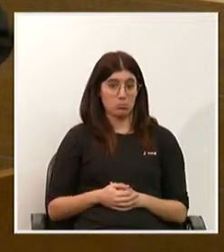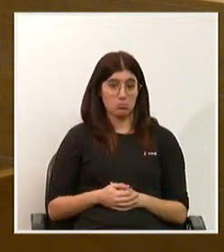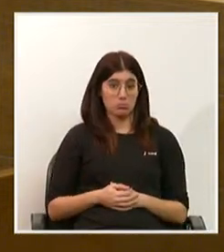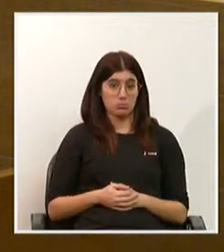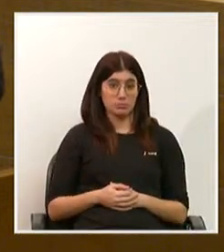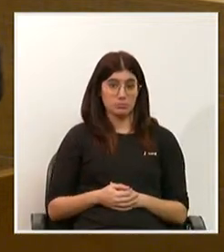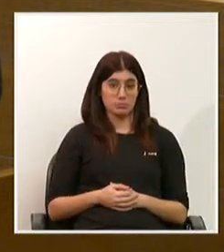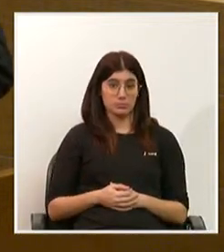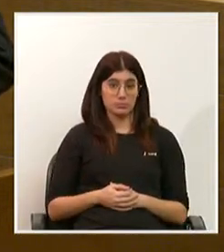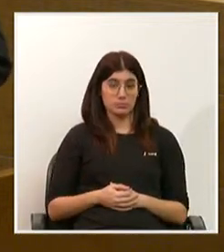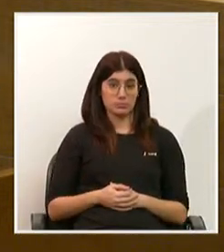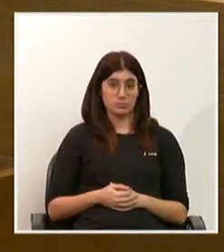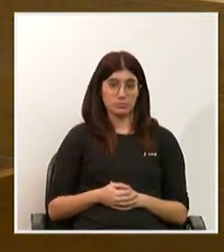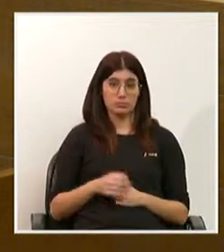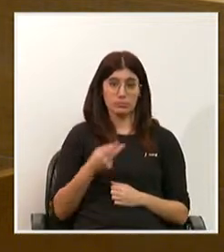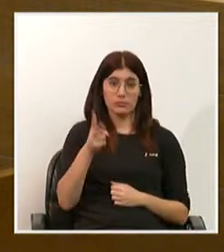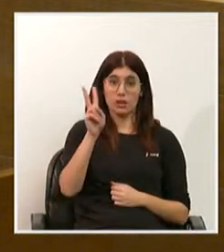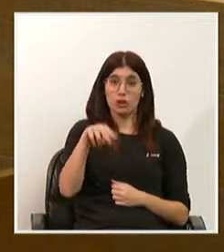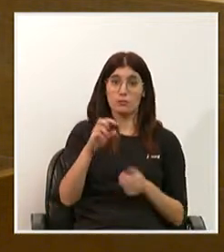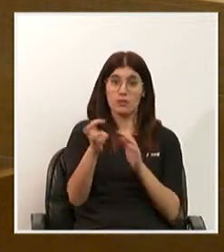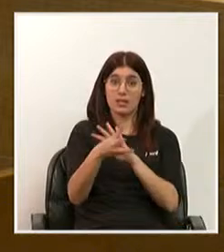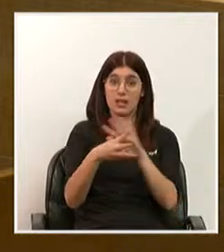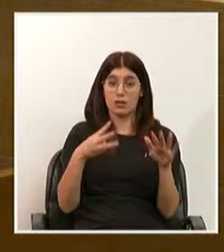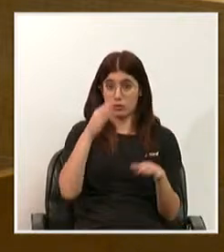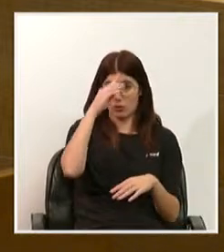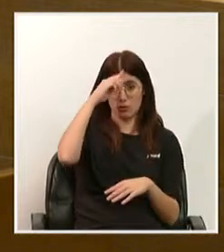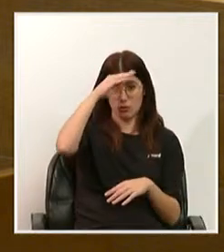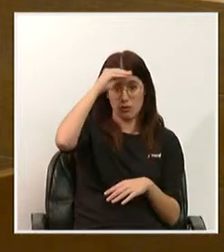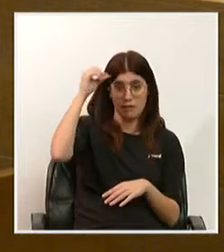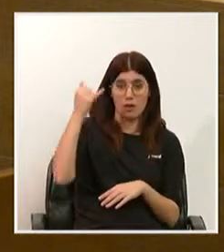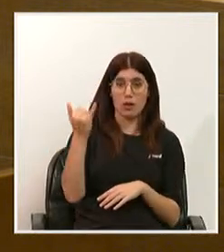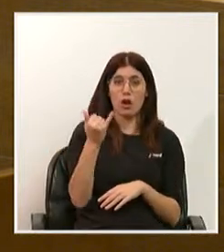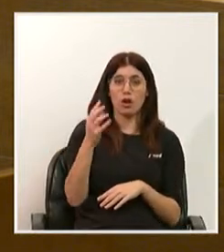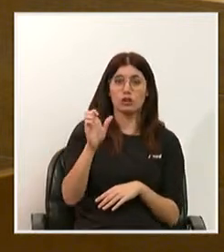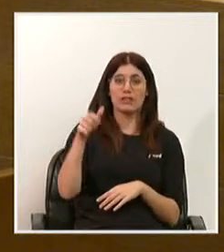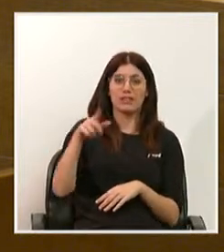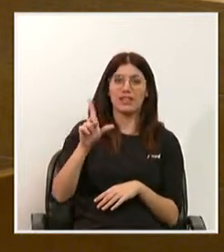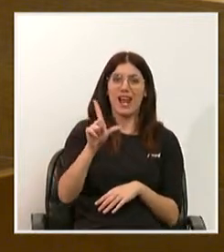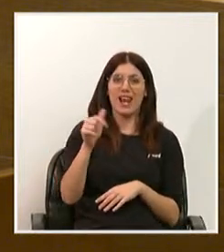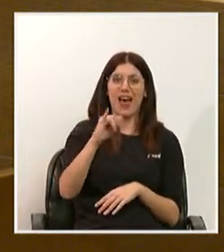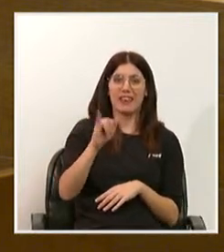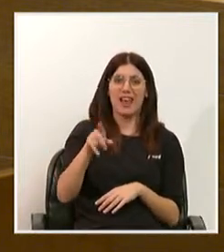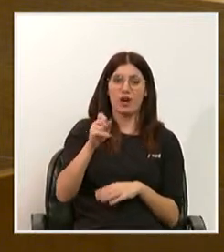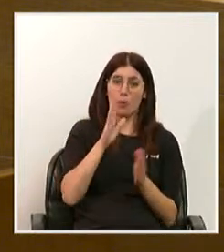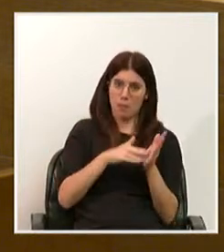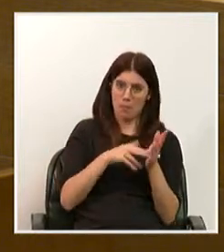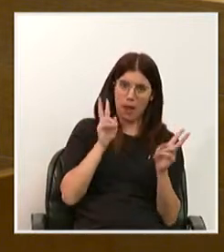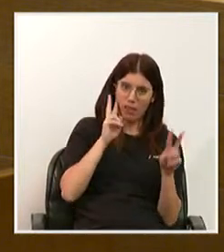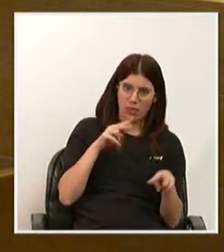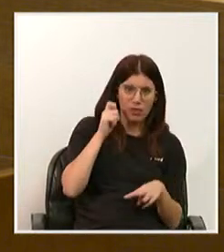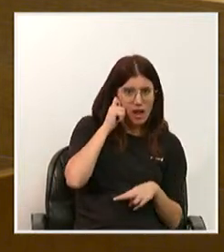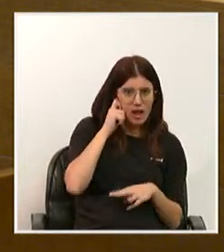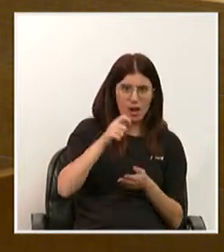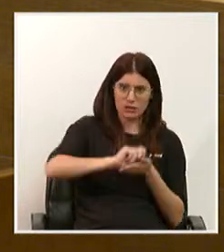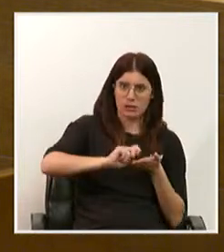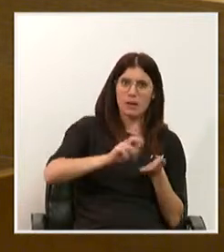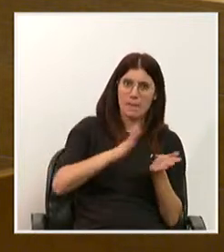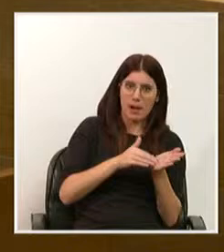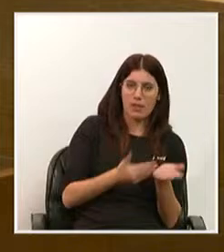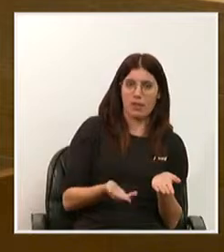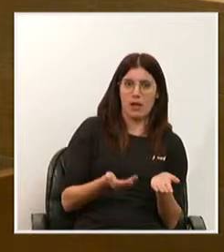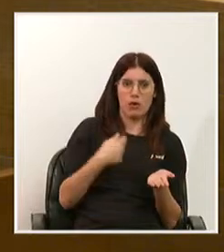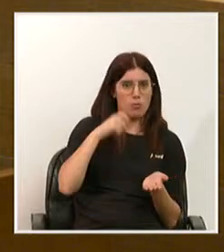no en 2018 Se olvidaron de Josefina Lázaro valenciana escribía en valenciano